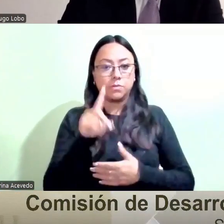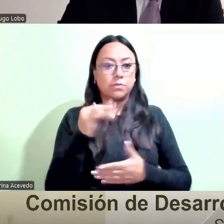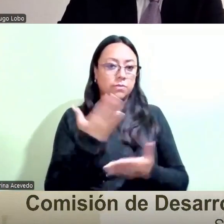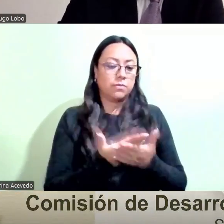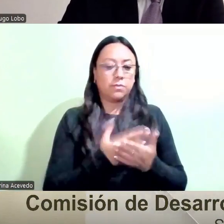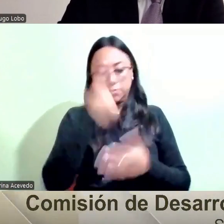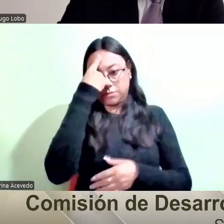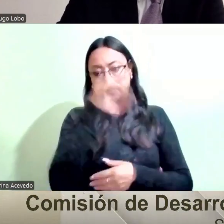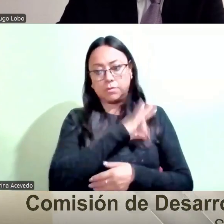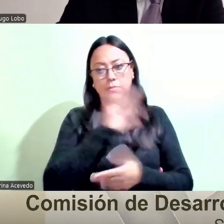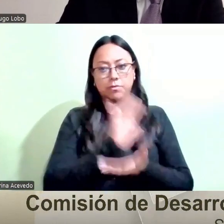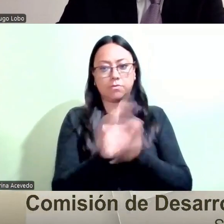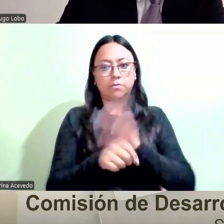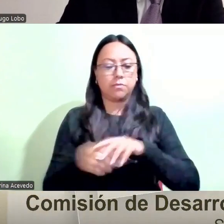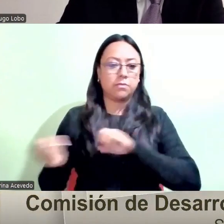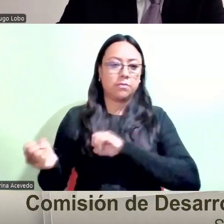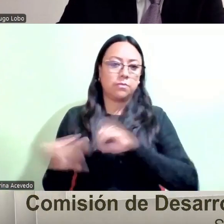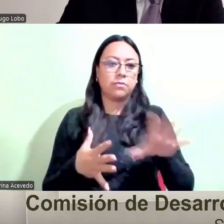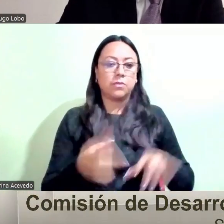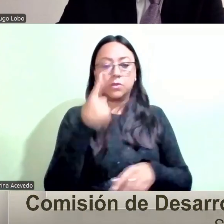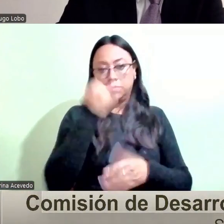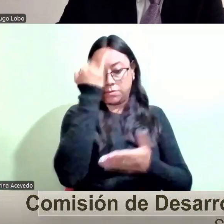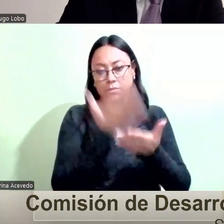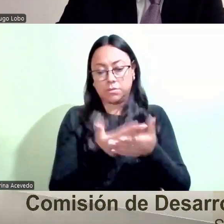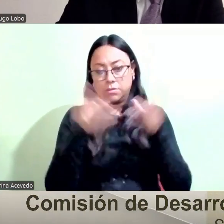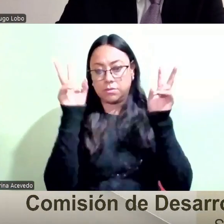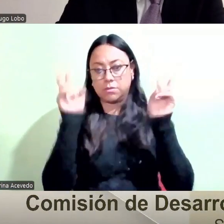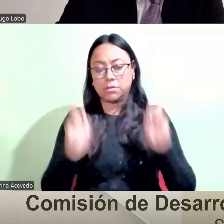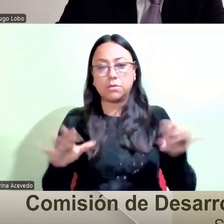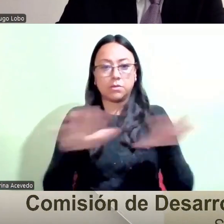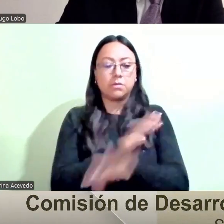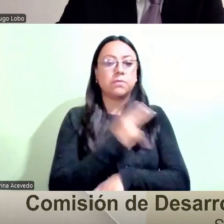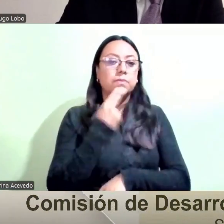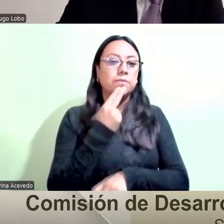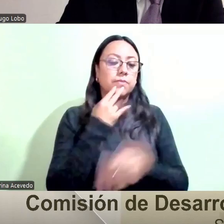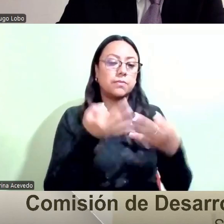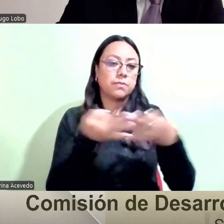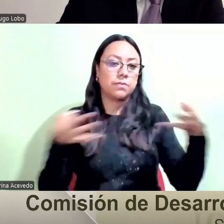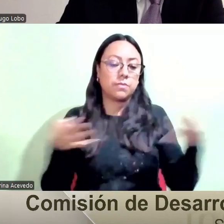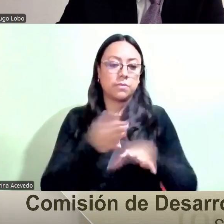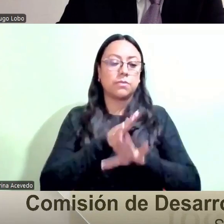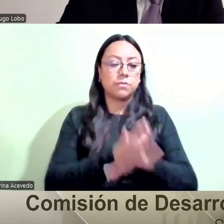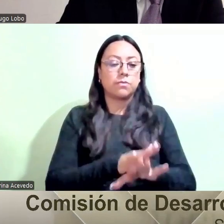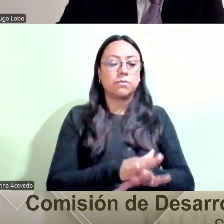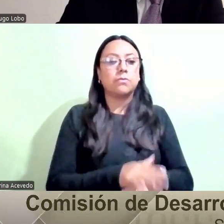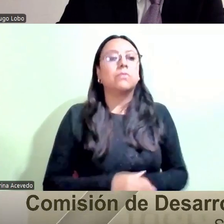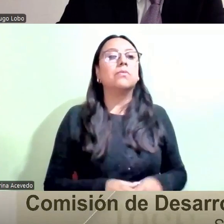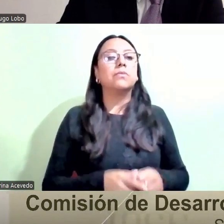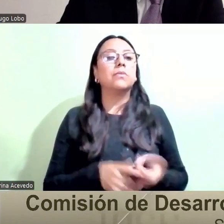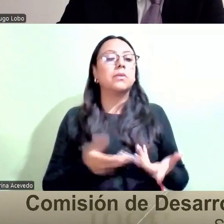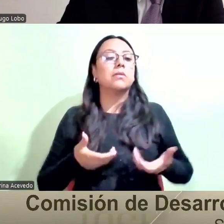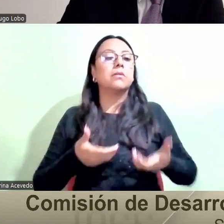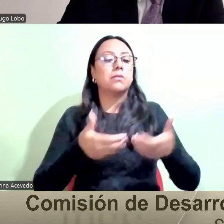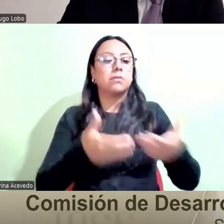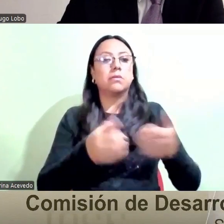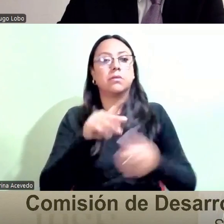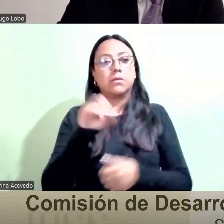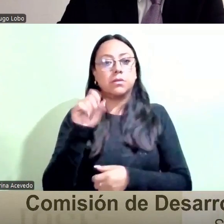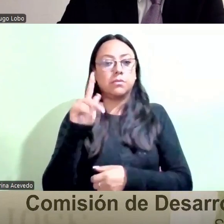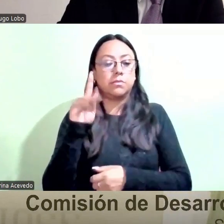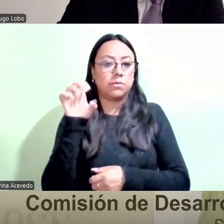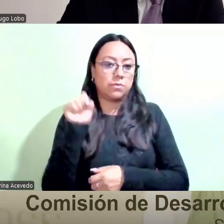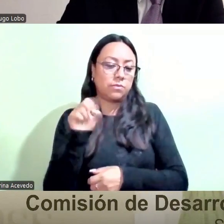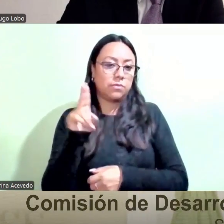el cual se desecha una iniciativa ciudadana en materia de cambio de uso de suelo respecto del inmueble ubicado en calle Montes Urales número 360, Colonia Lomas